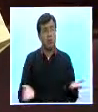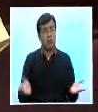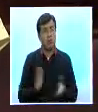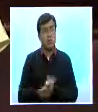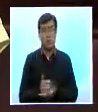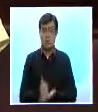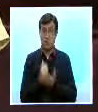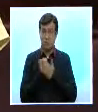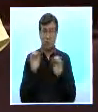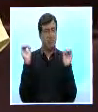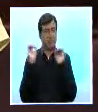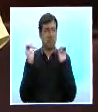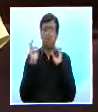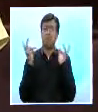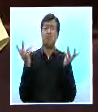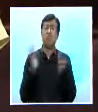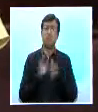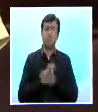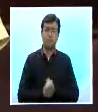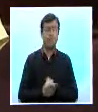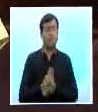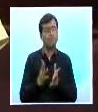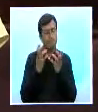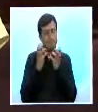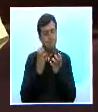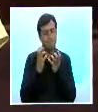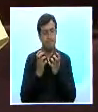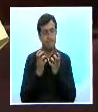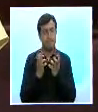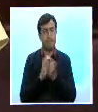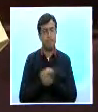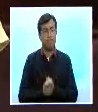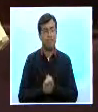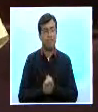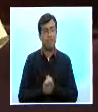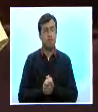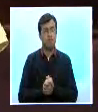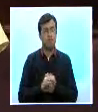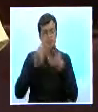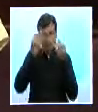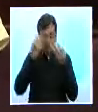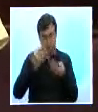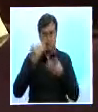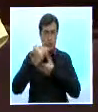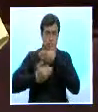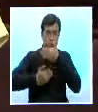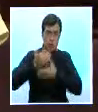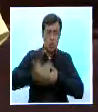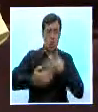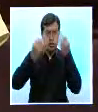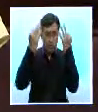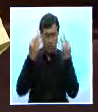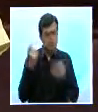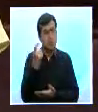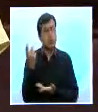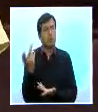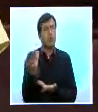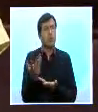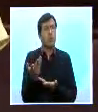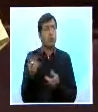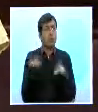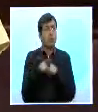benefician queremos que sean calle habilidad en el proceso que así